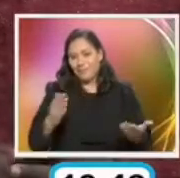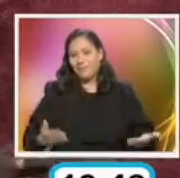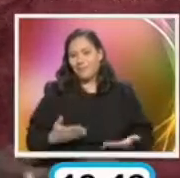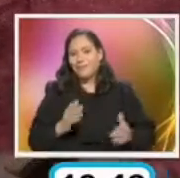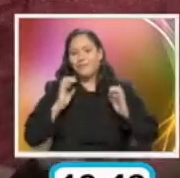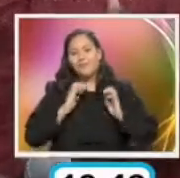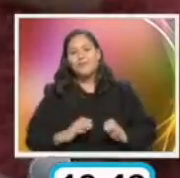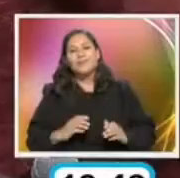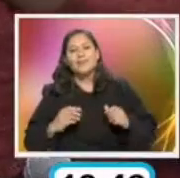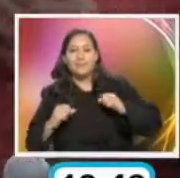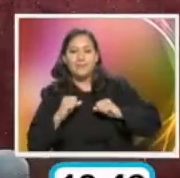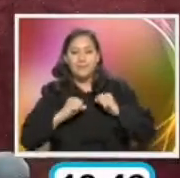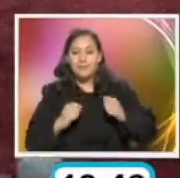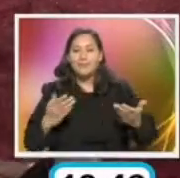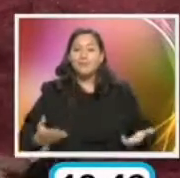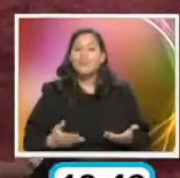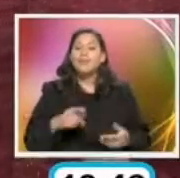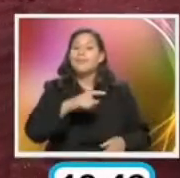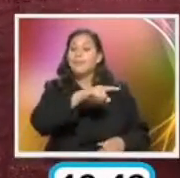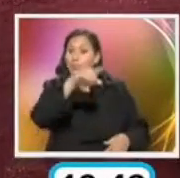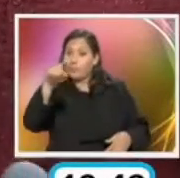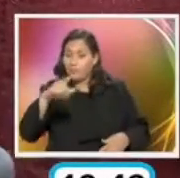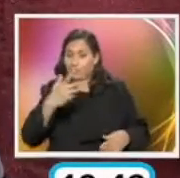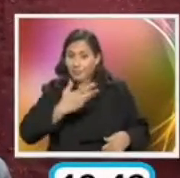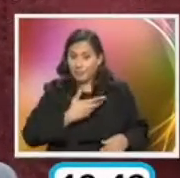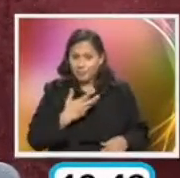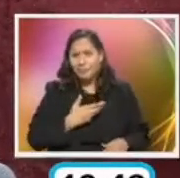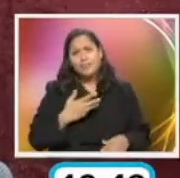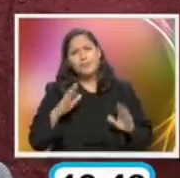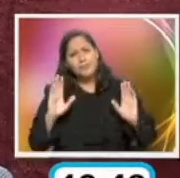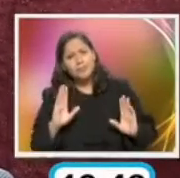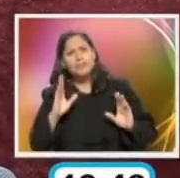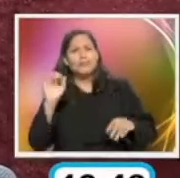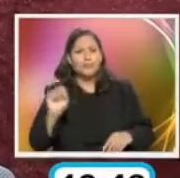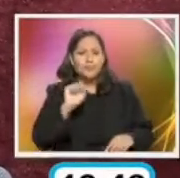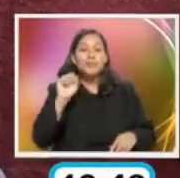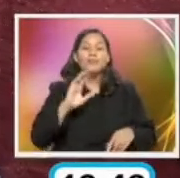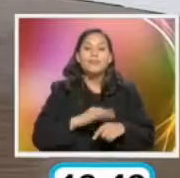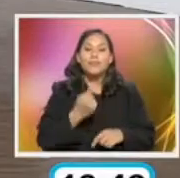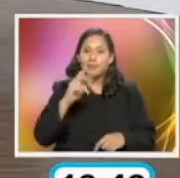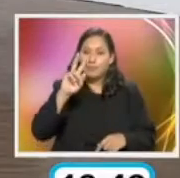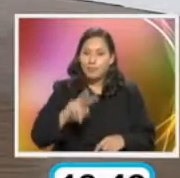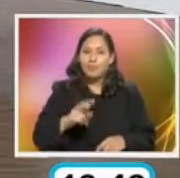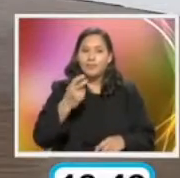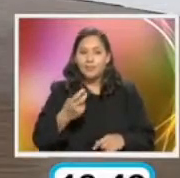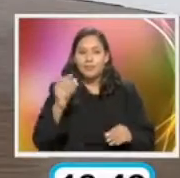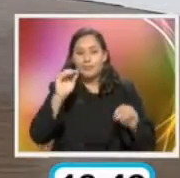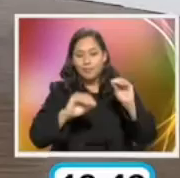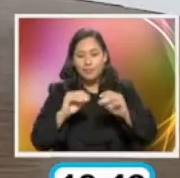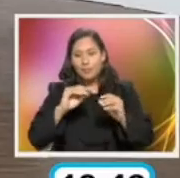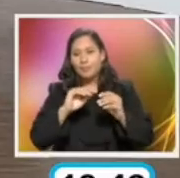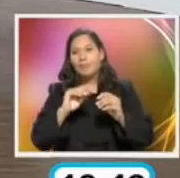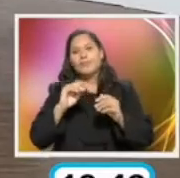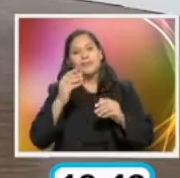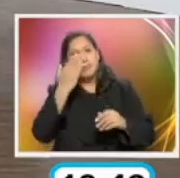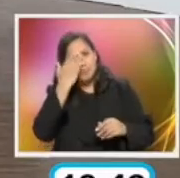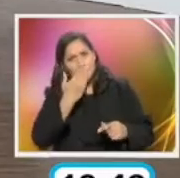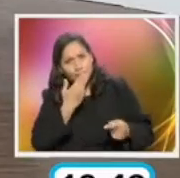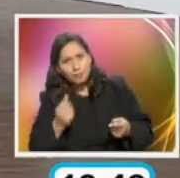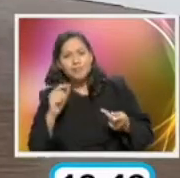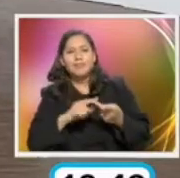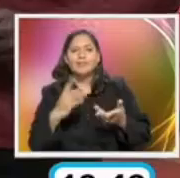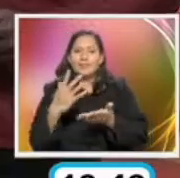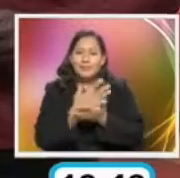el cuerpo a bailar, pero aparte han tenido ustedes, pues yo no sé si llamarlo suerte, porque la verdad es que esto se combina con talento,